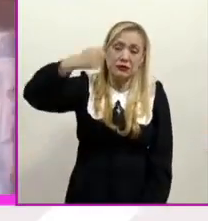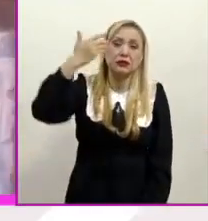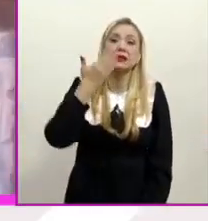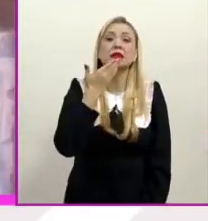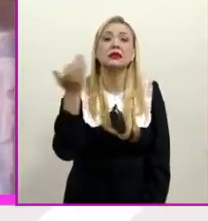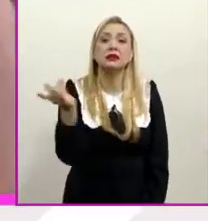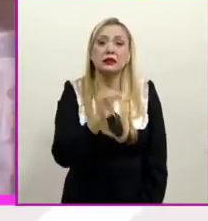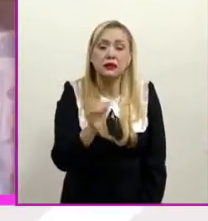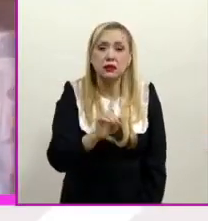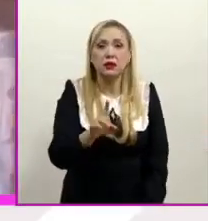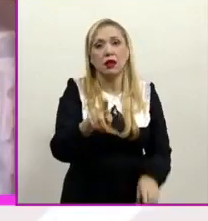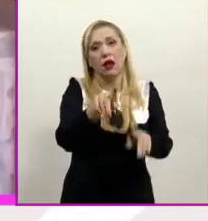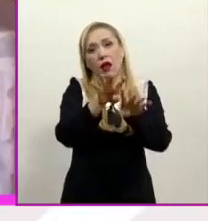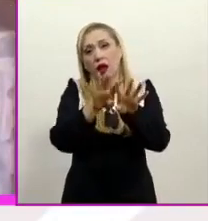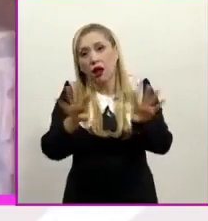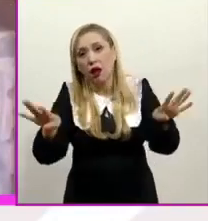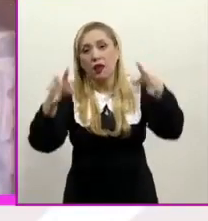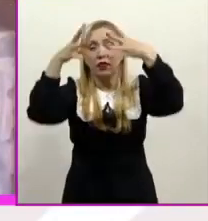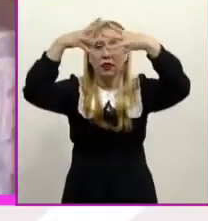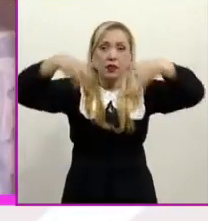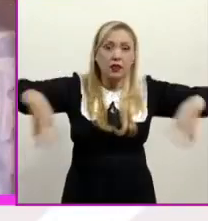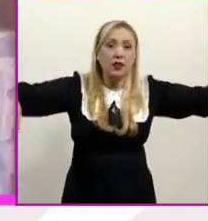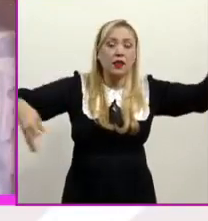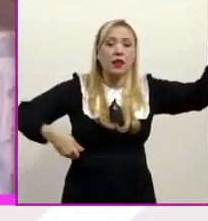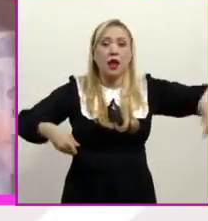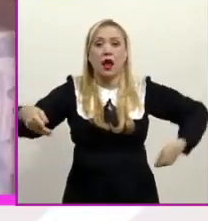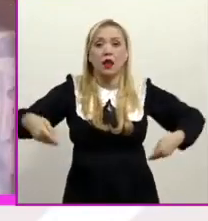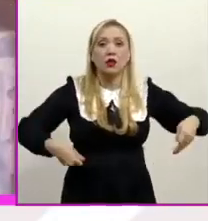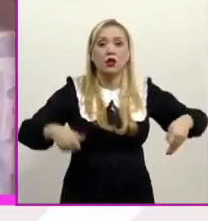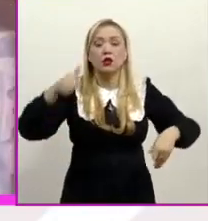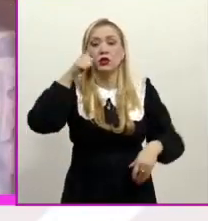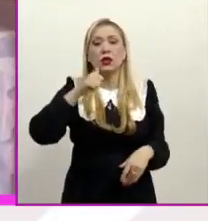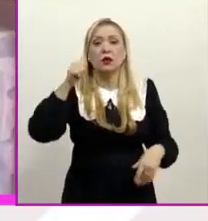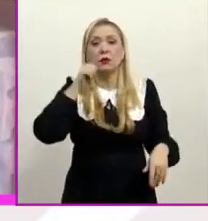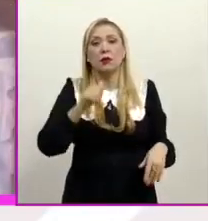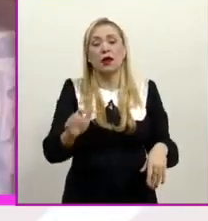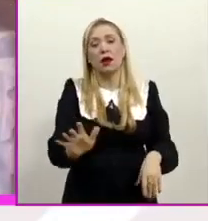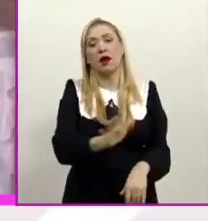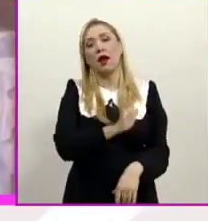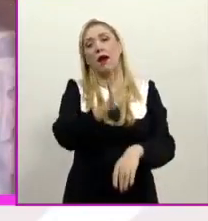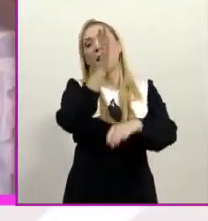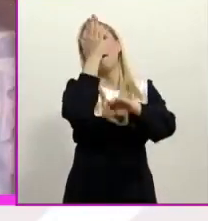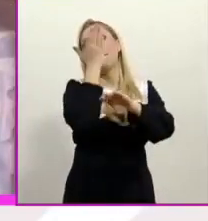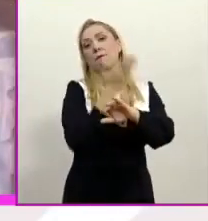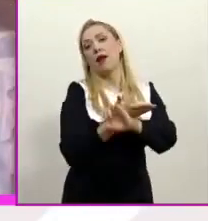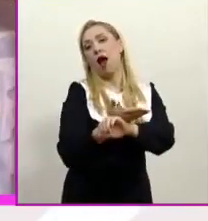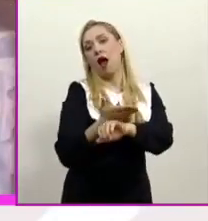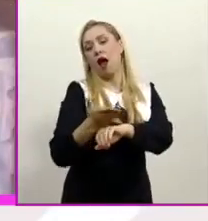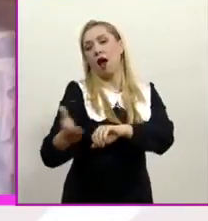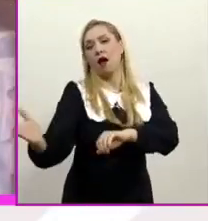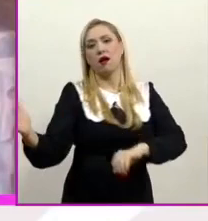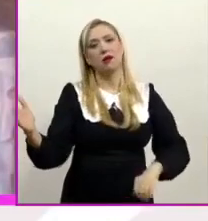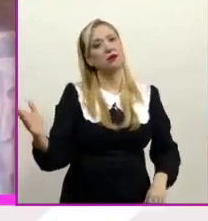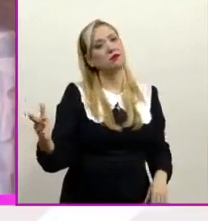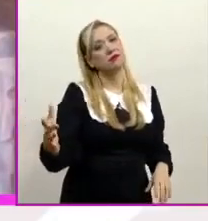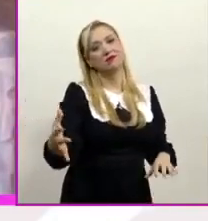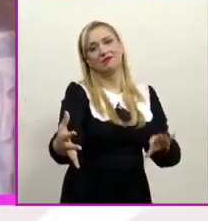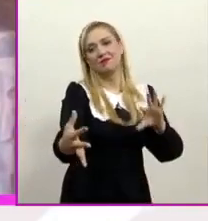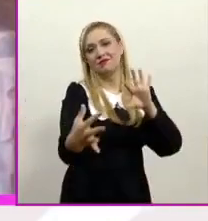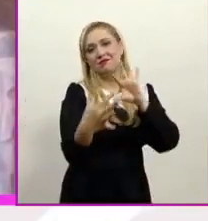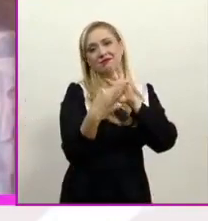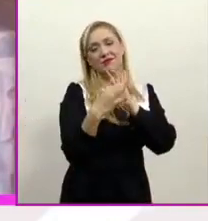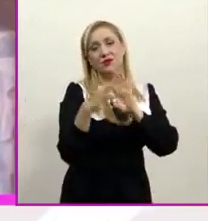estos elencos, estos teatros llenos de gente blanca que no corresponden con